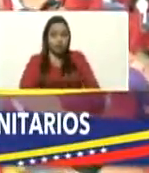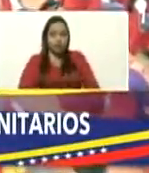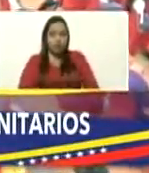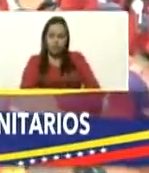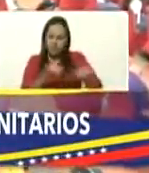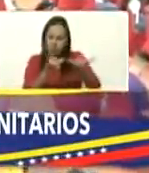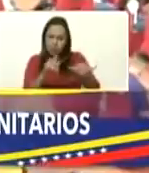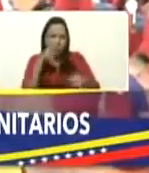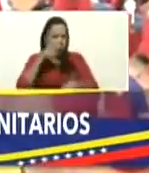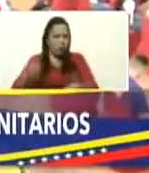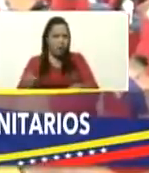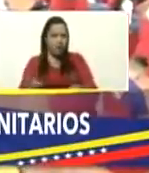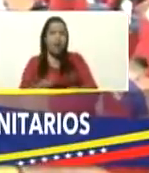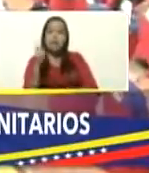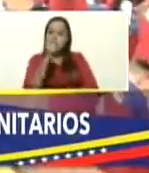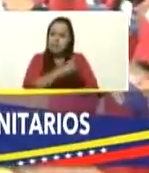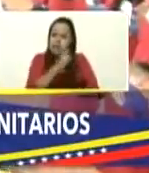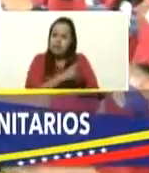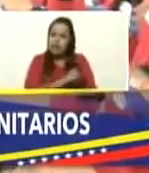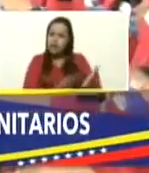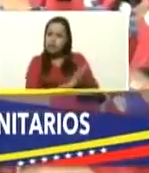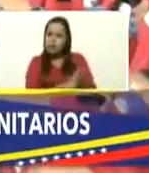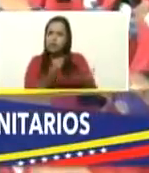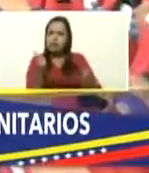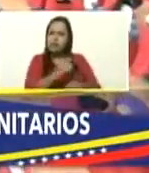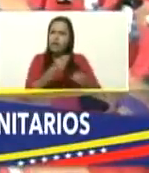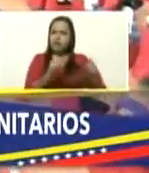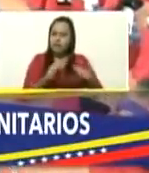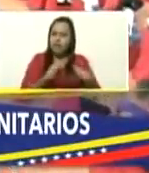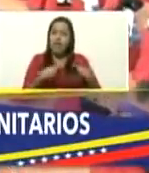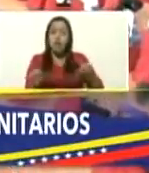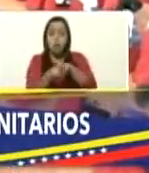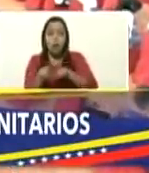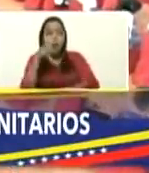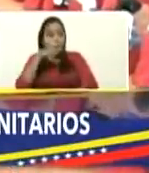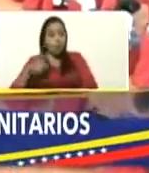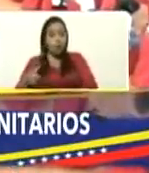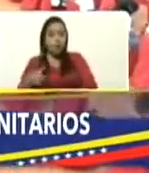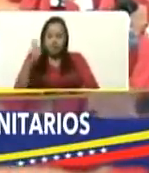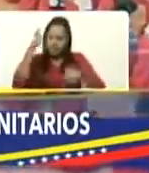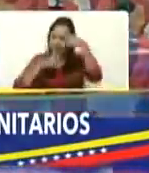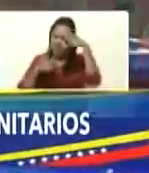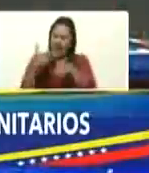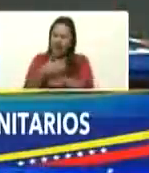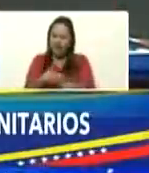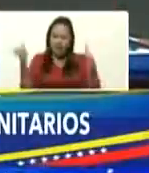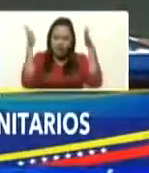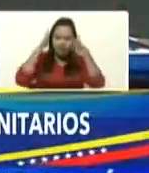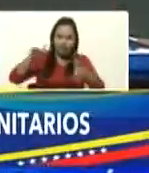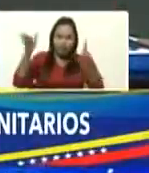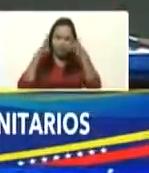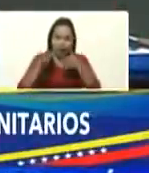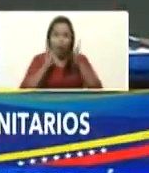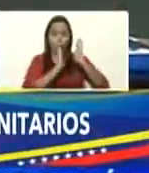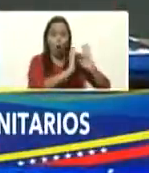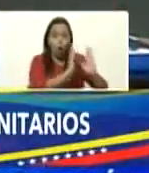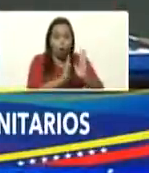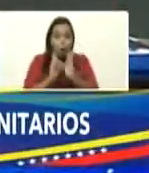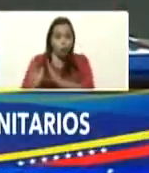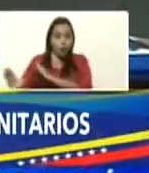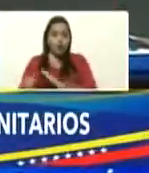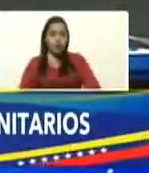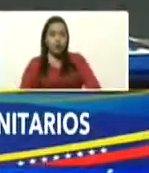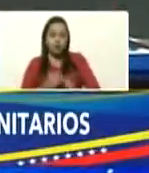más allá de sus necesidades materiales de vida. Este pueblo, Chávez, logró formarlo, organizarlo, elevar